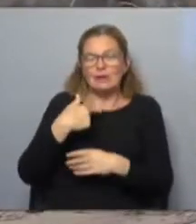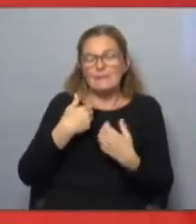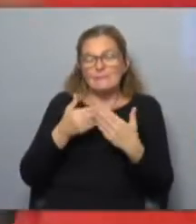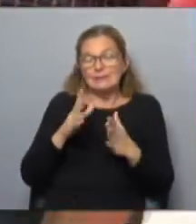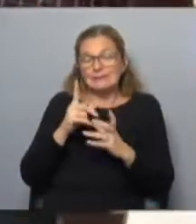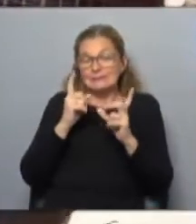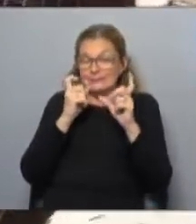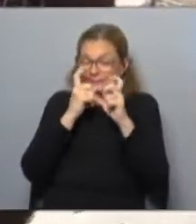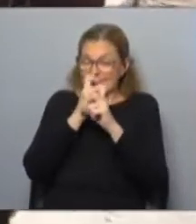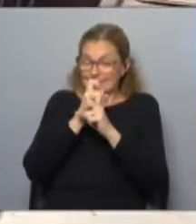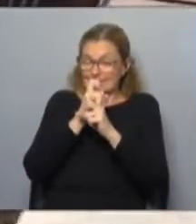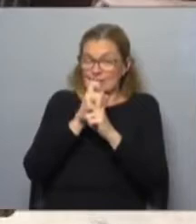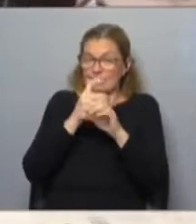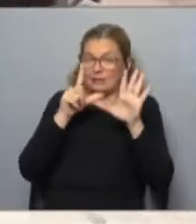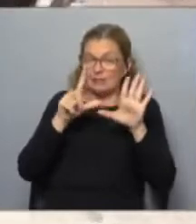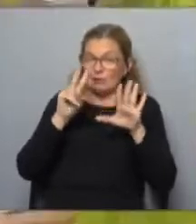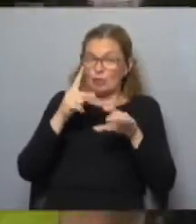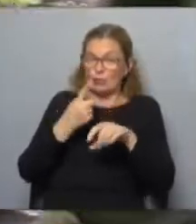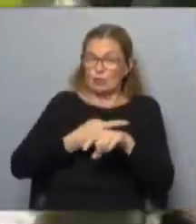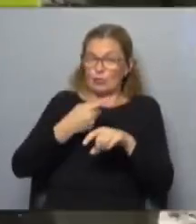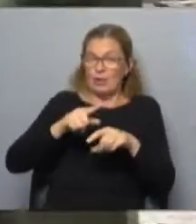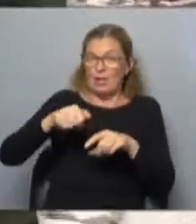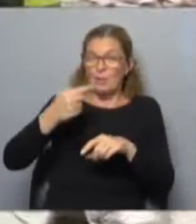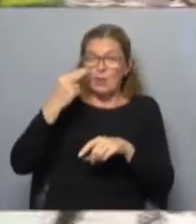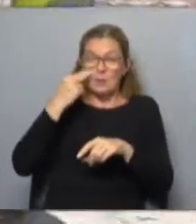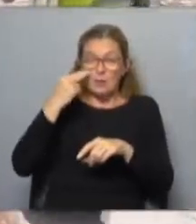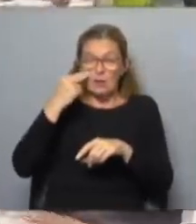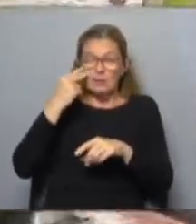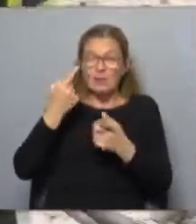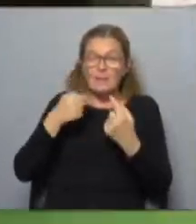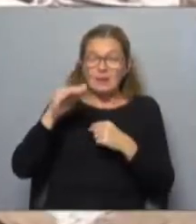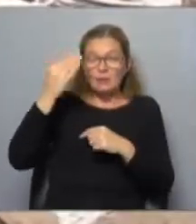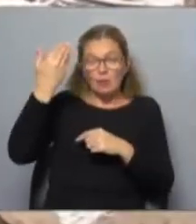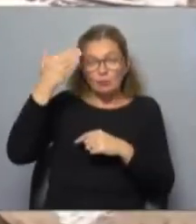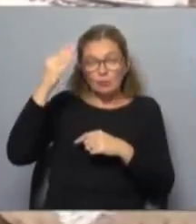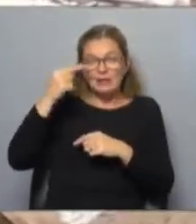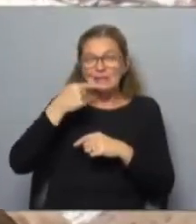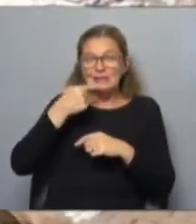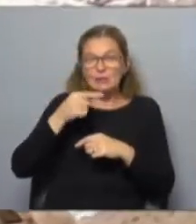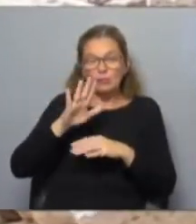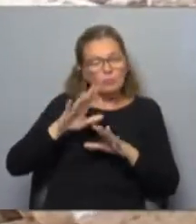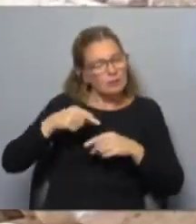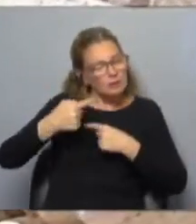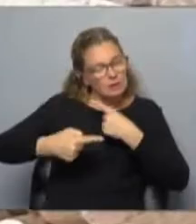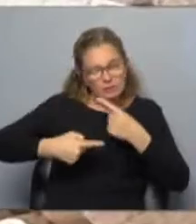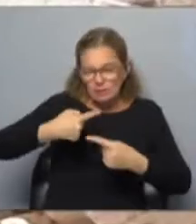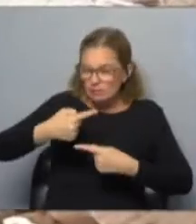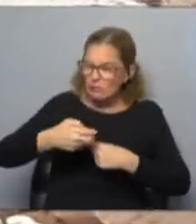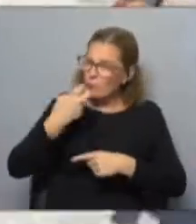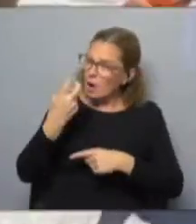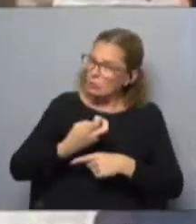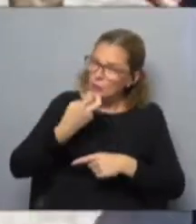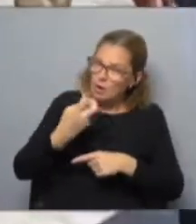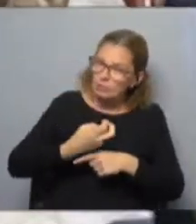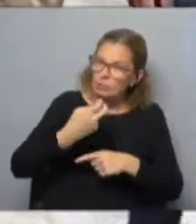reducirse tras haberse cumplido 72 horas del trágico accidente pero las autoridades han afirmado que no se detendrá la búsqueda hasta